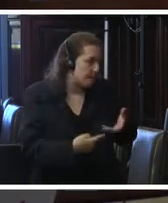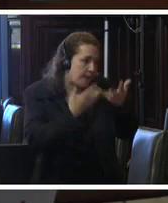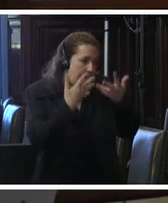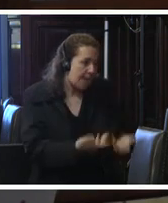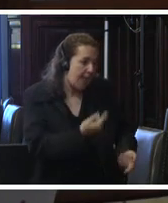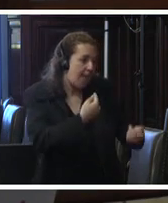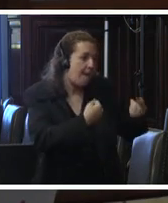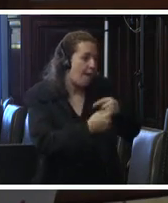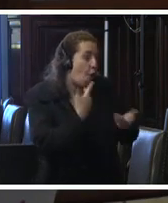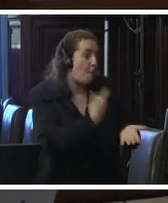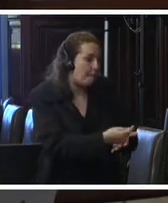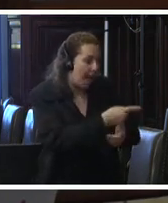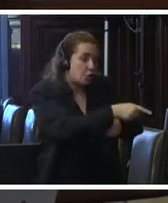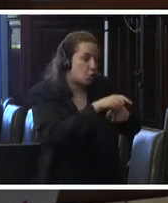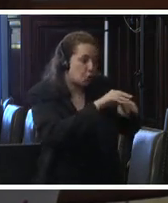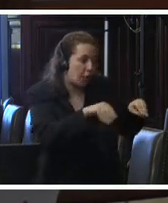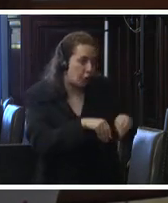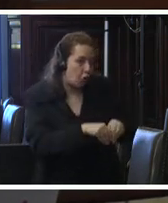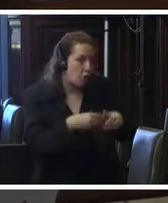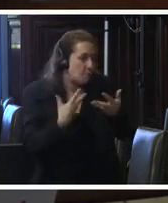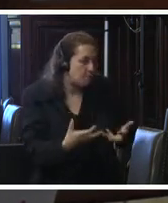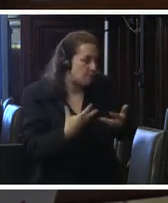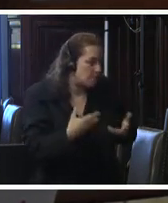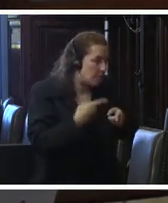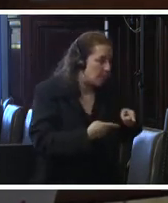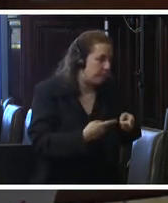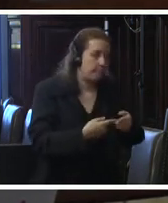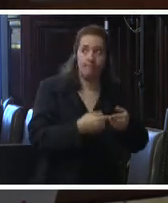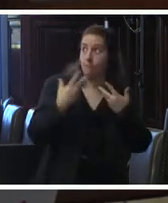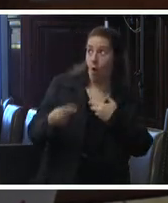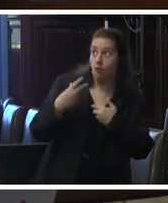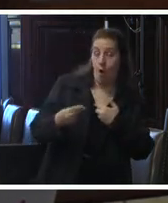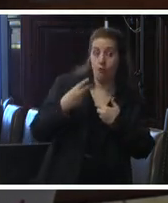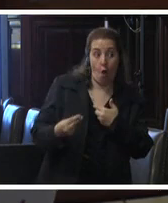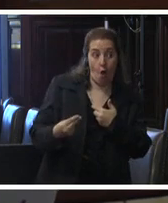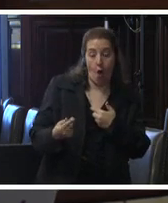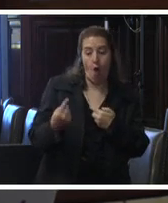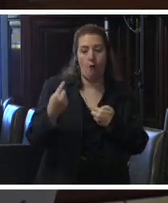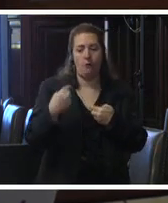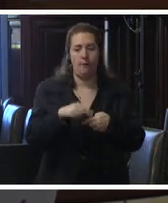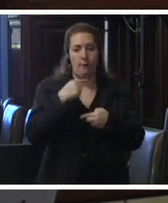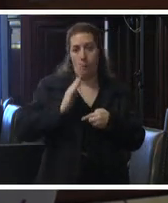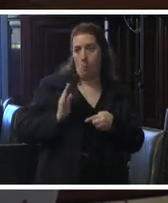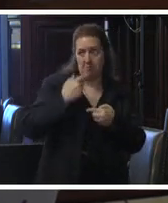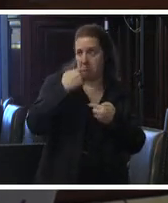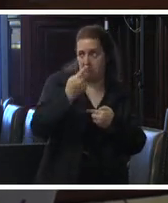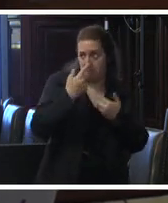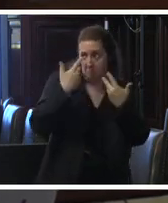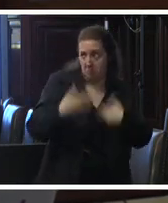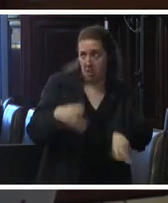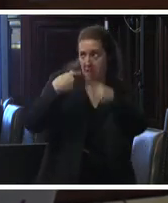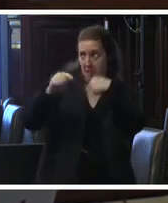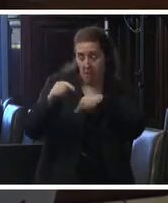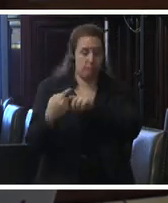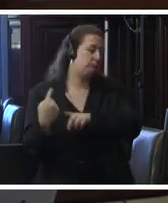territorio o le reciba varios miles de dinero que le ofrece. Ante esta resistencia y ante la negativa es que nuevamente